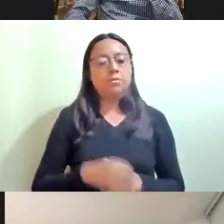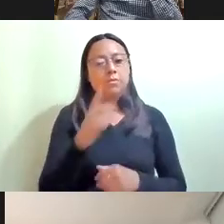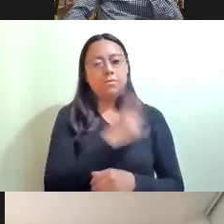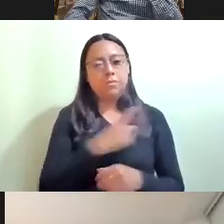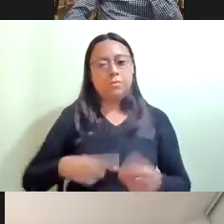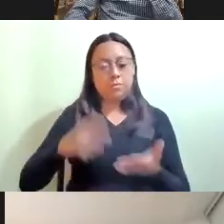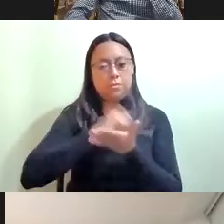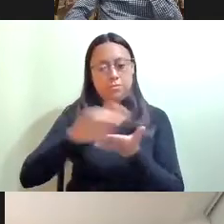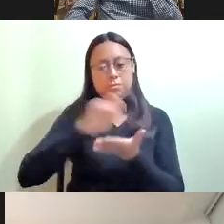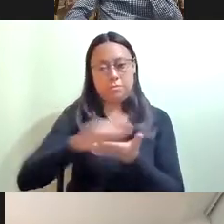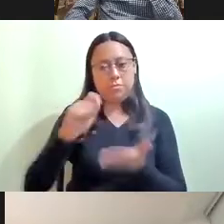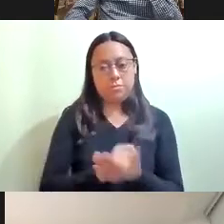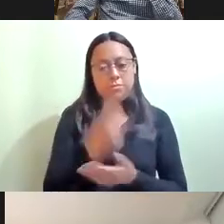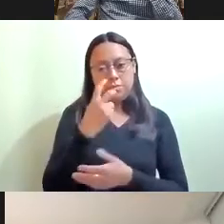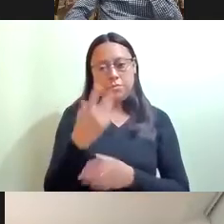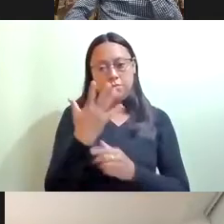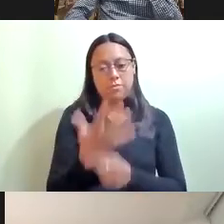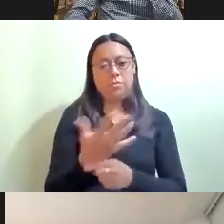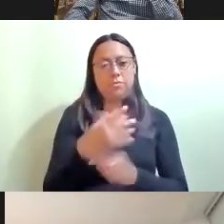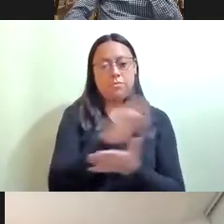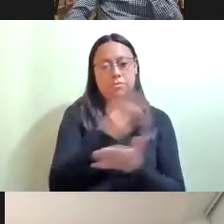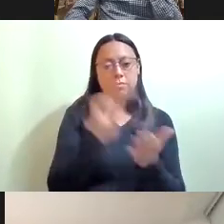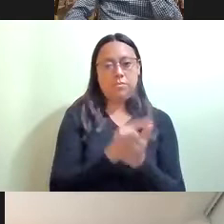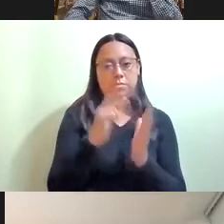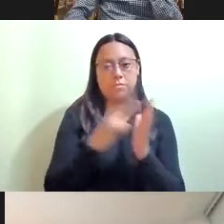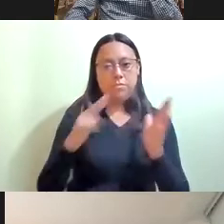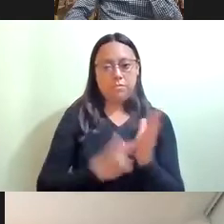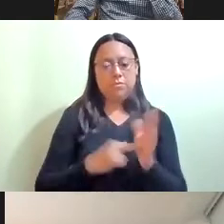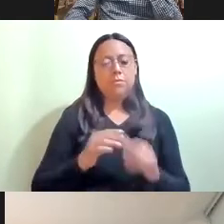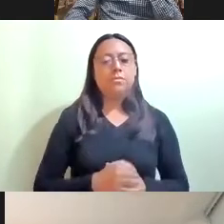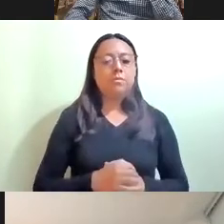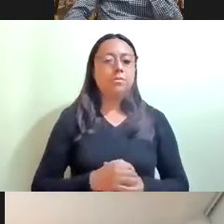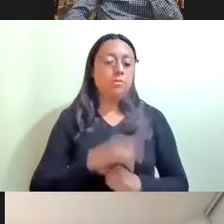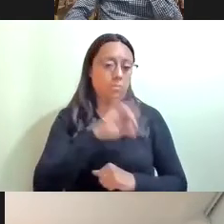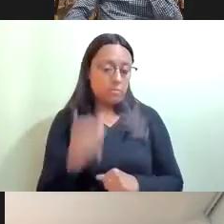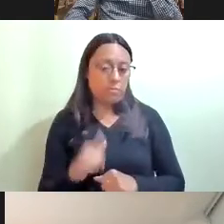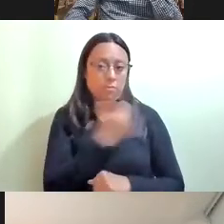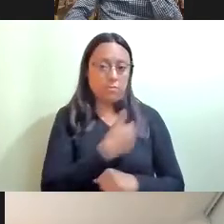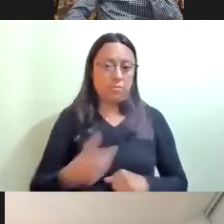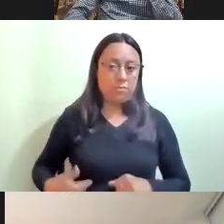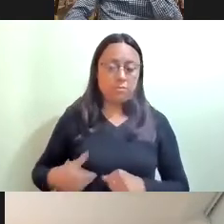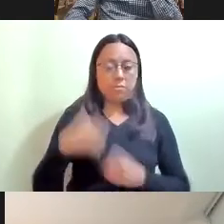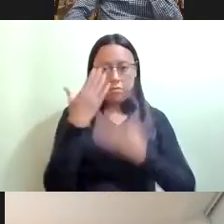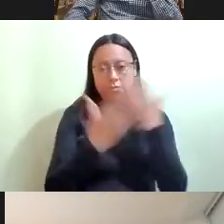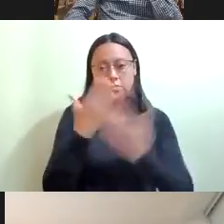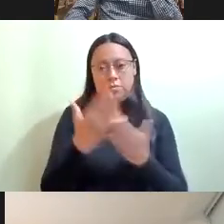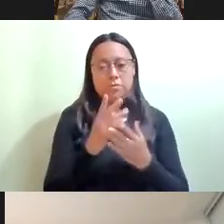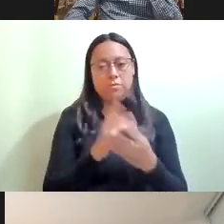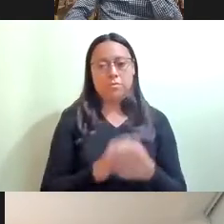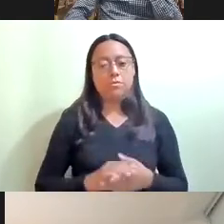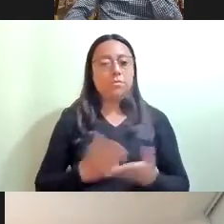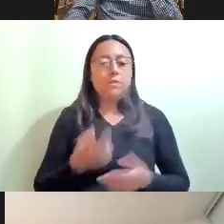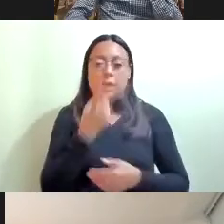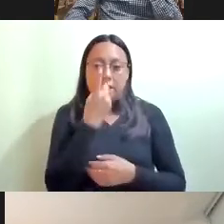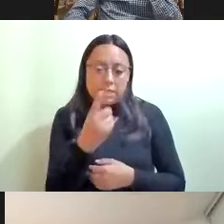dice la ley y el reglamento. Y una vez que se analice por parte de la presidencia, obsequia el cambio de turno o niega